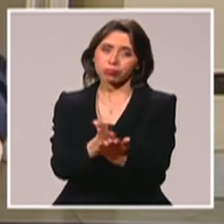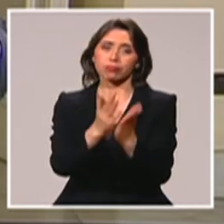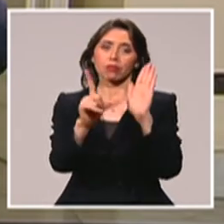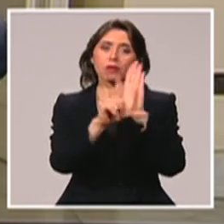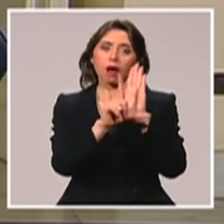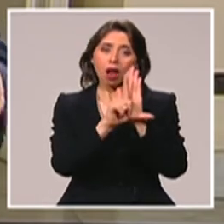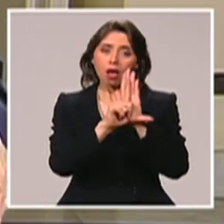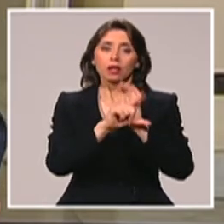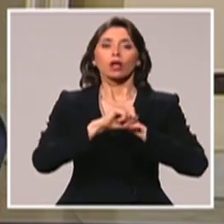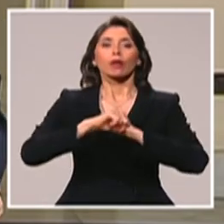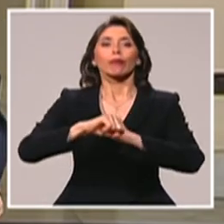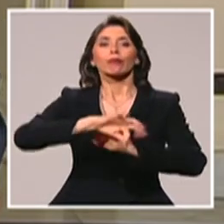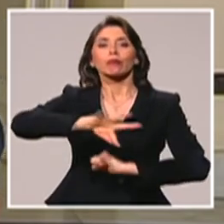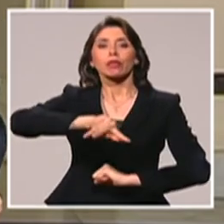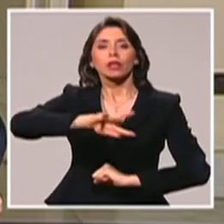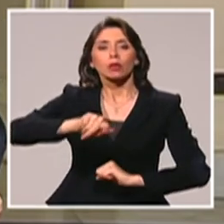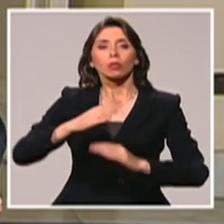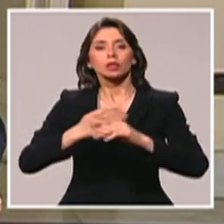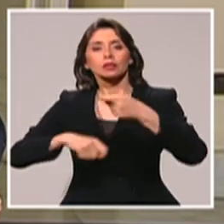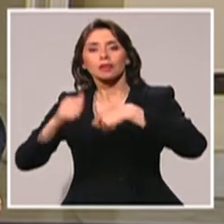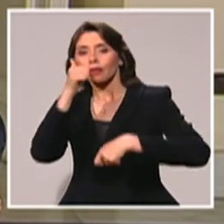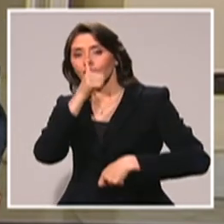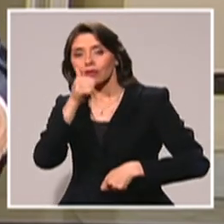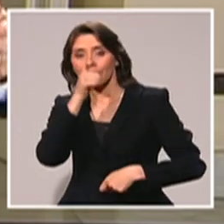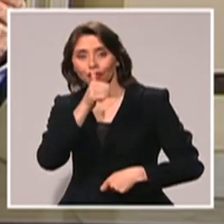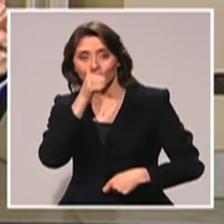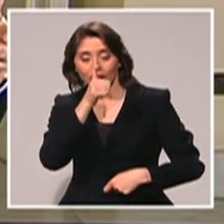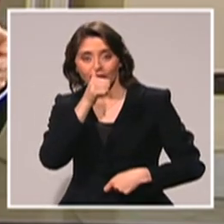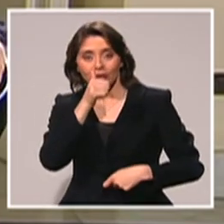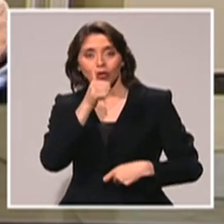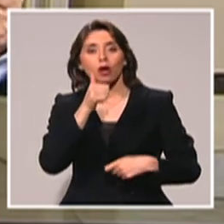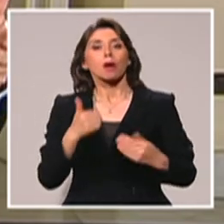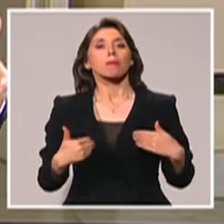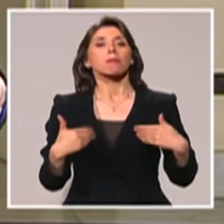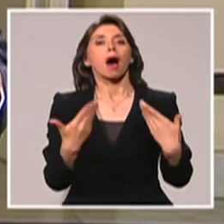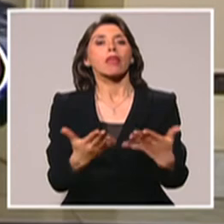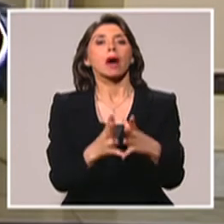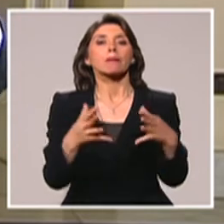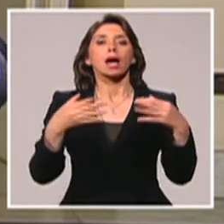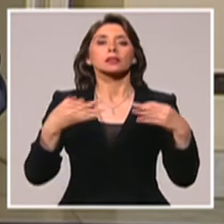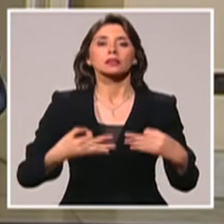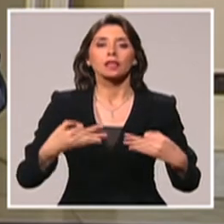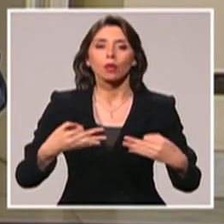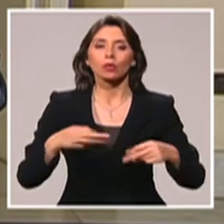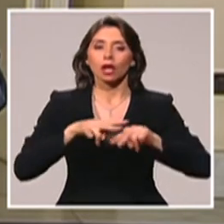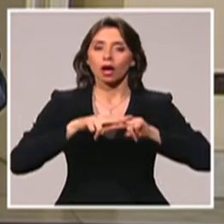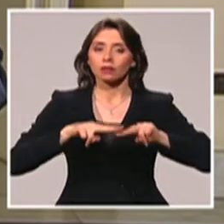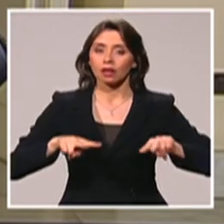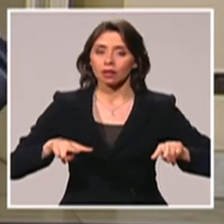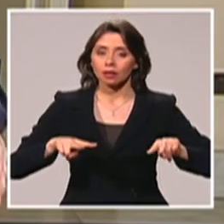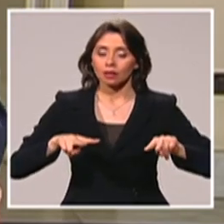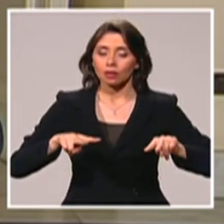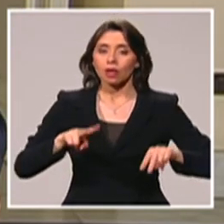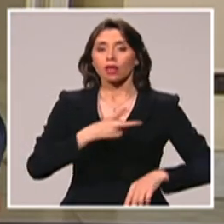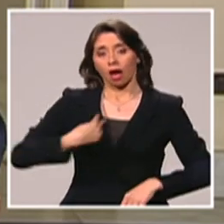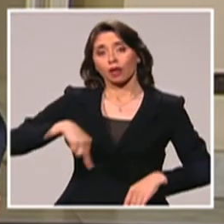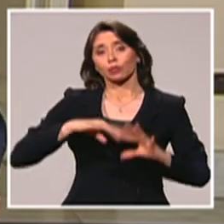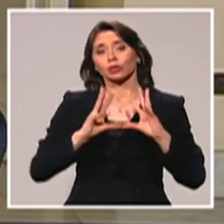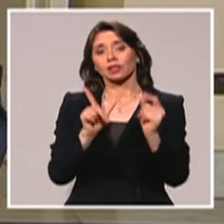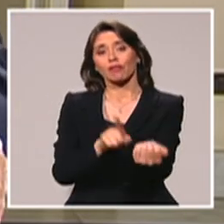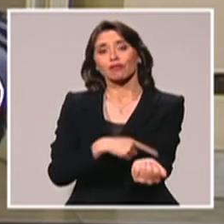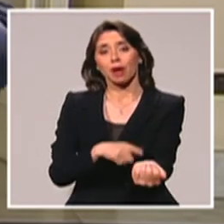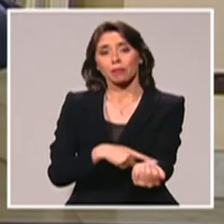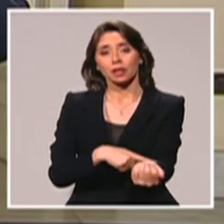contra la delincuencia y el narcotráfico para dar así más seguridad y tranquilidad a nuestras familias